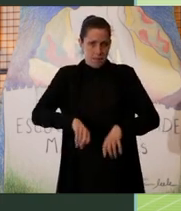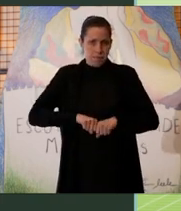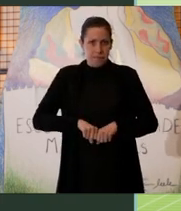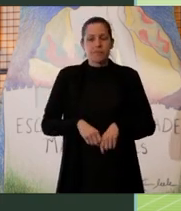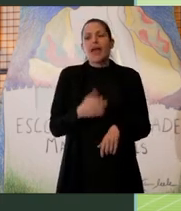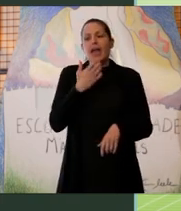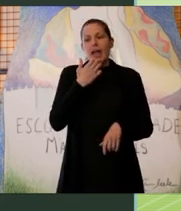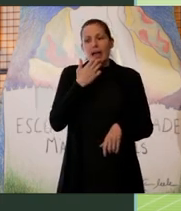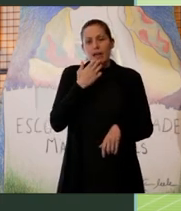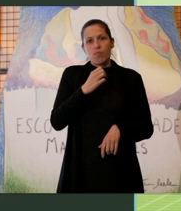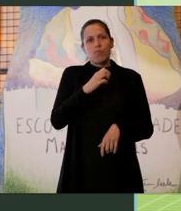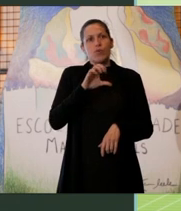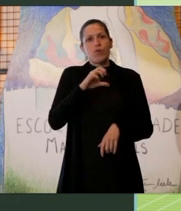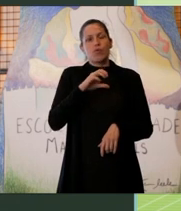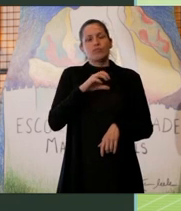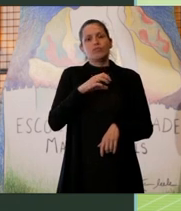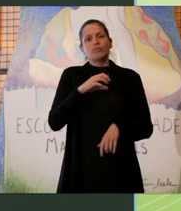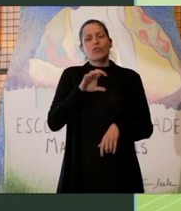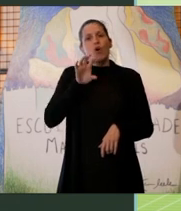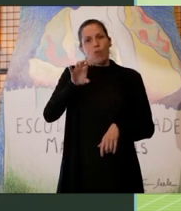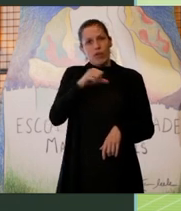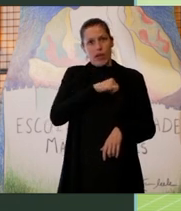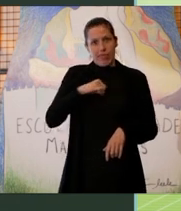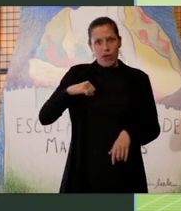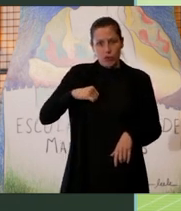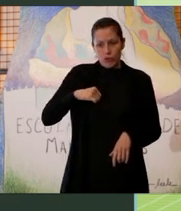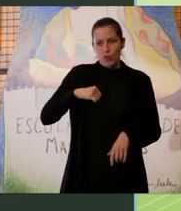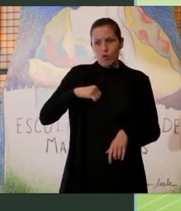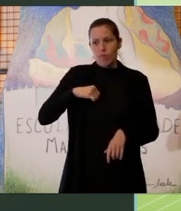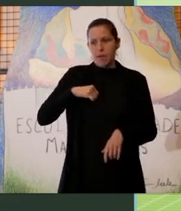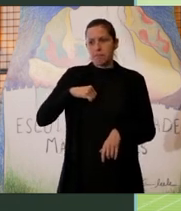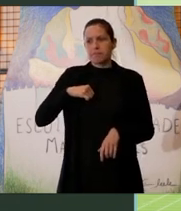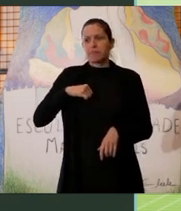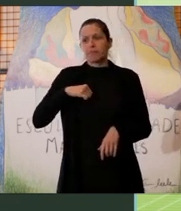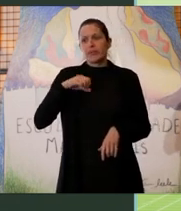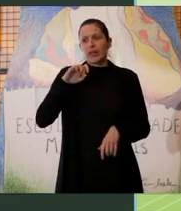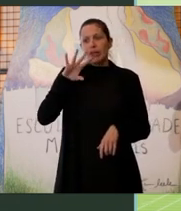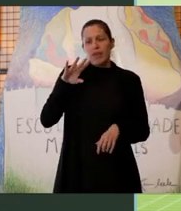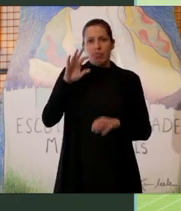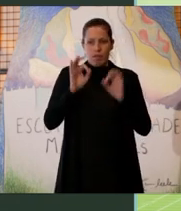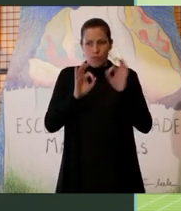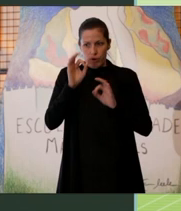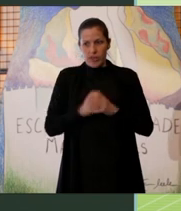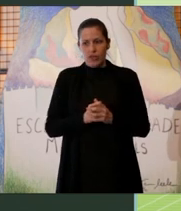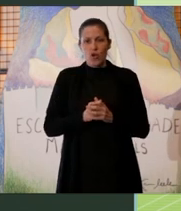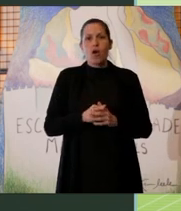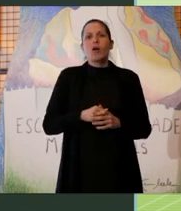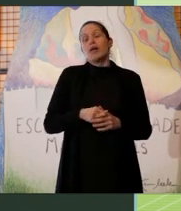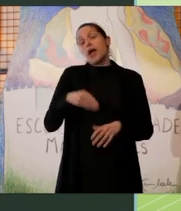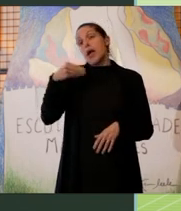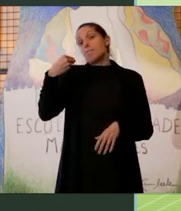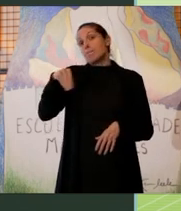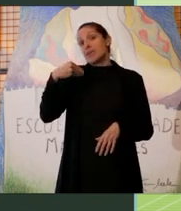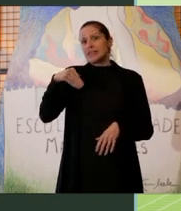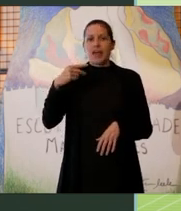el 21% cuatro mujeres 15 hombres las presidencias de diputaciones Carmela eso lo